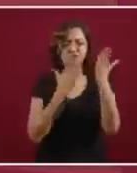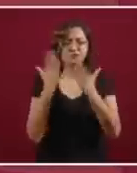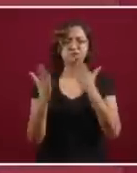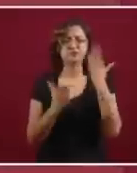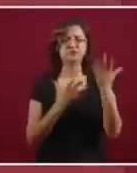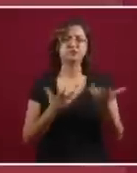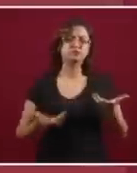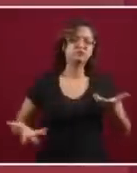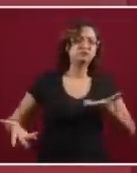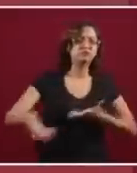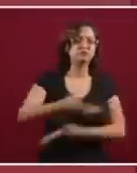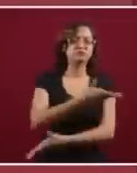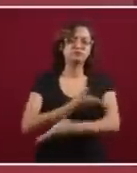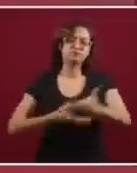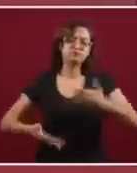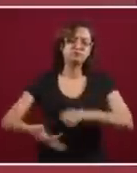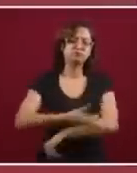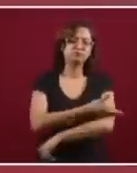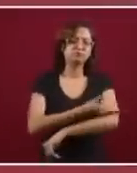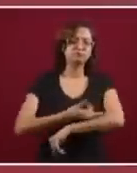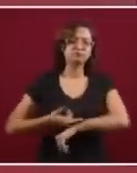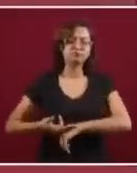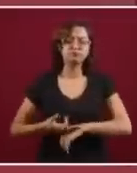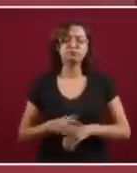la convivencia familiar